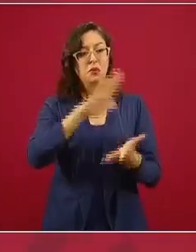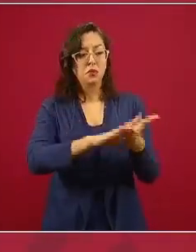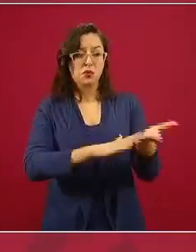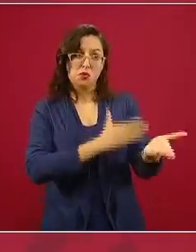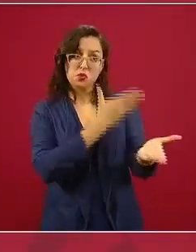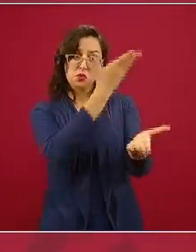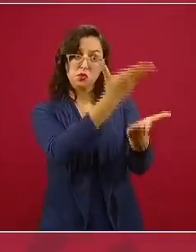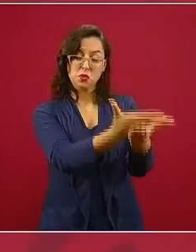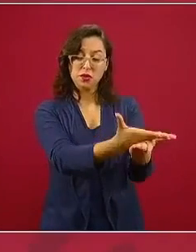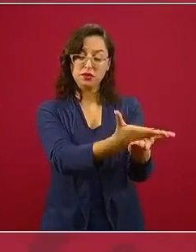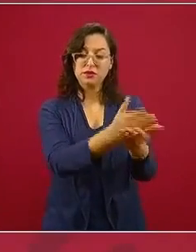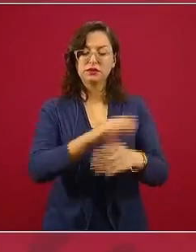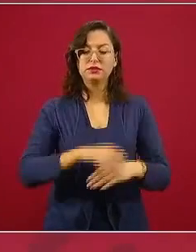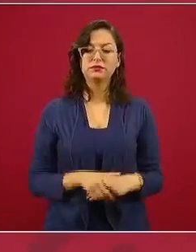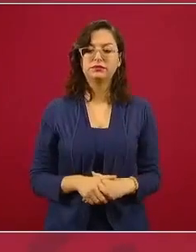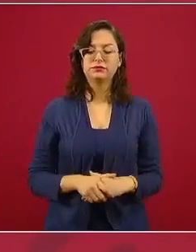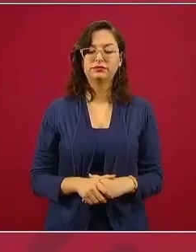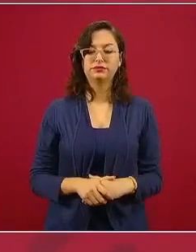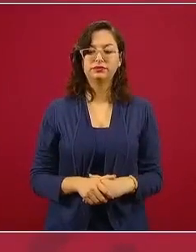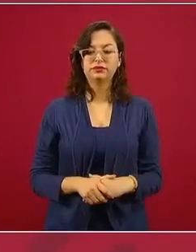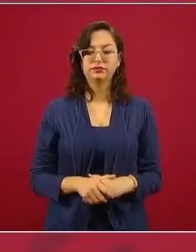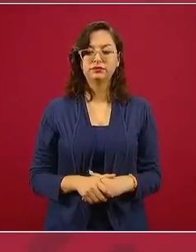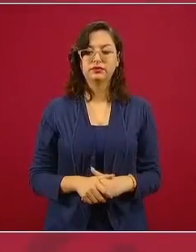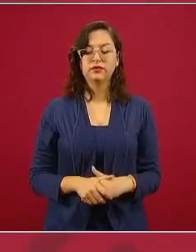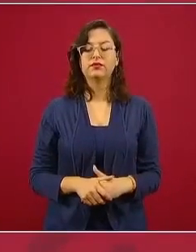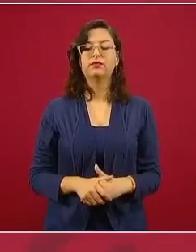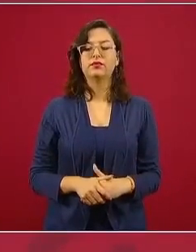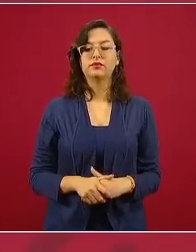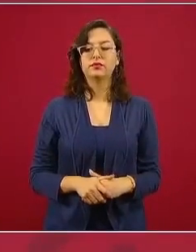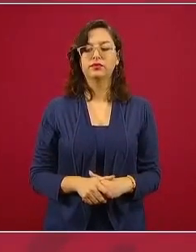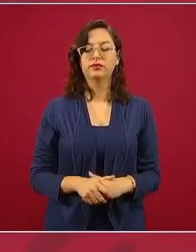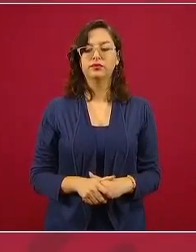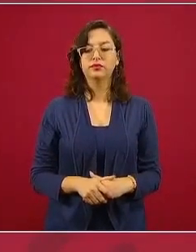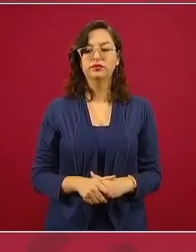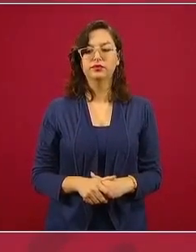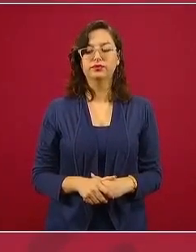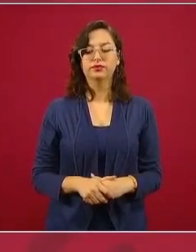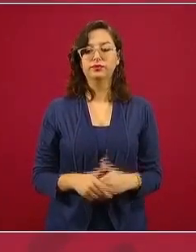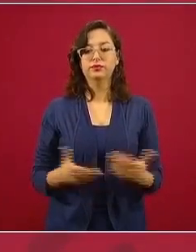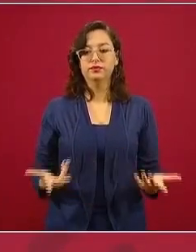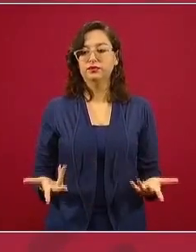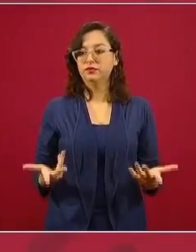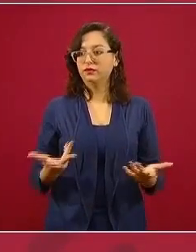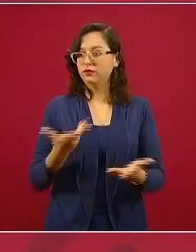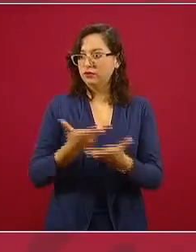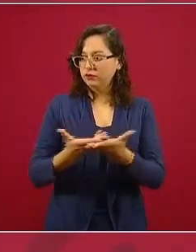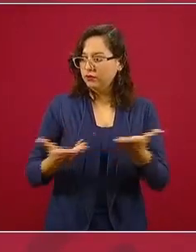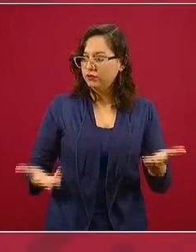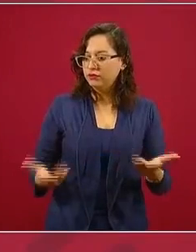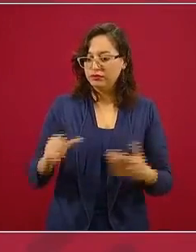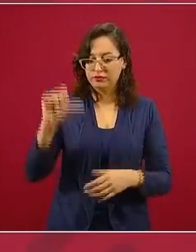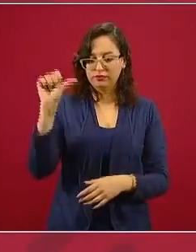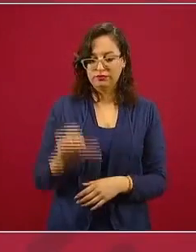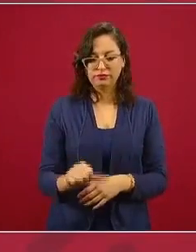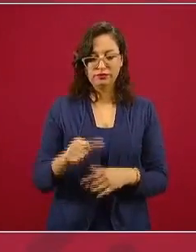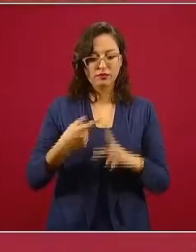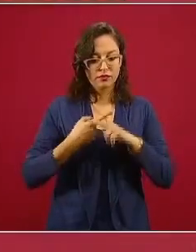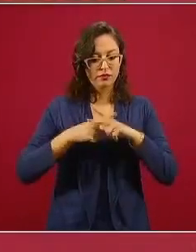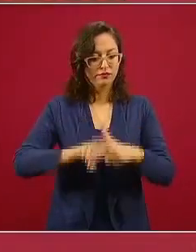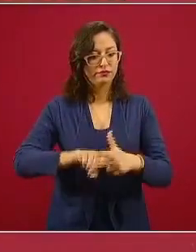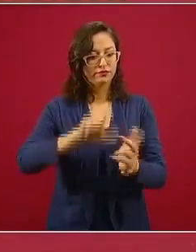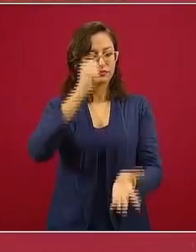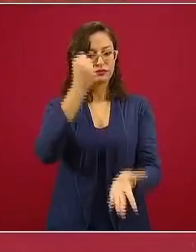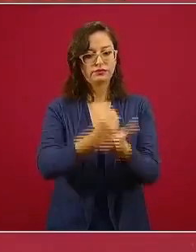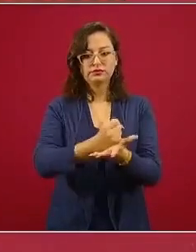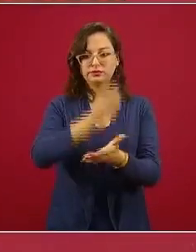decir. México ha sido un promotor importante de lo que hoy nos congrega, de esta entrada en vigor de un tratado